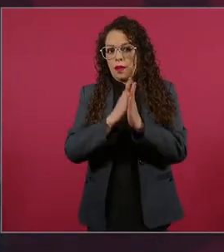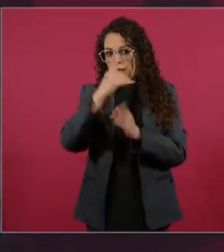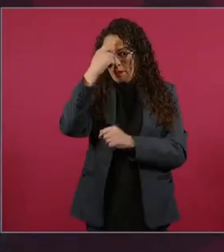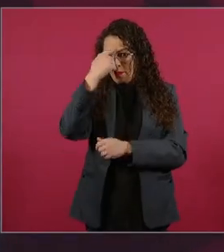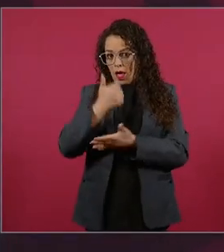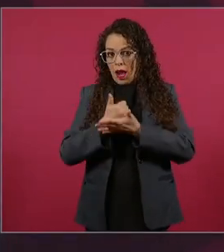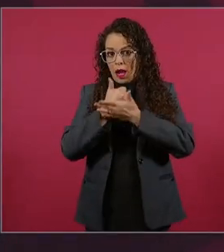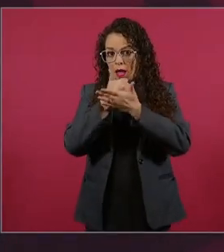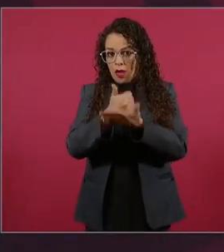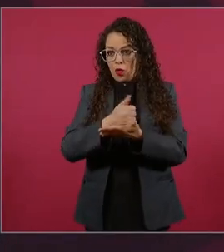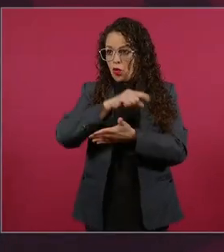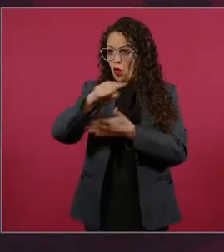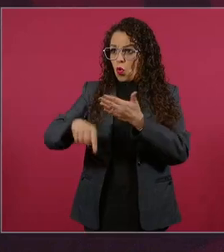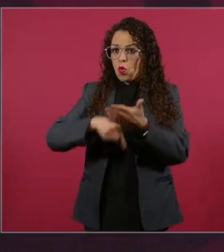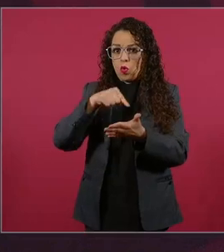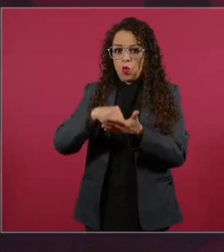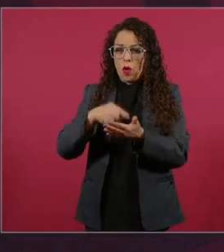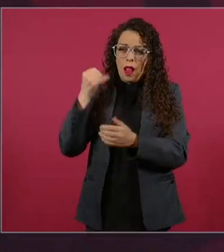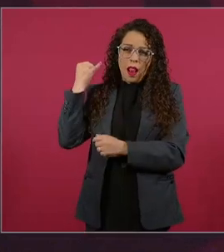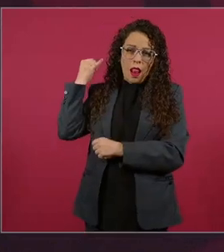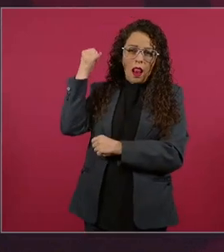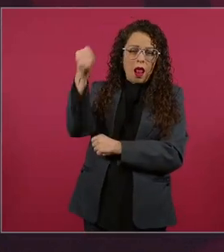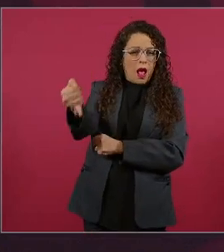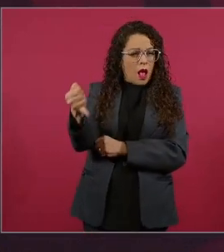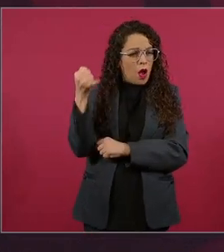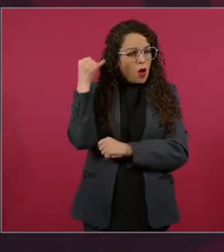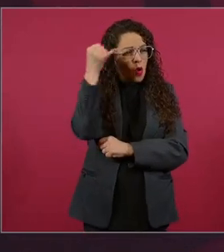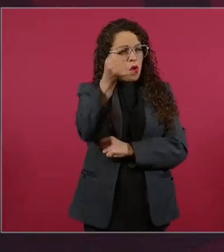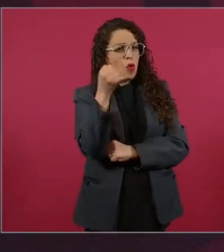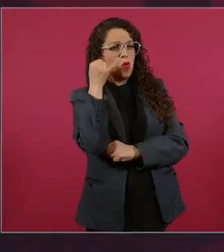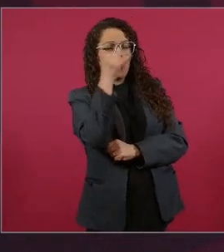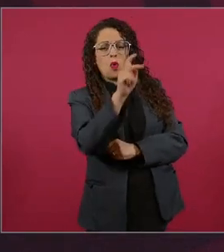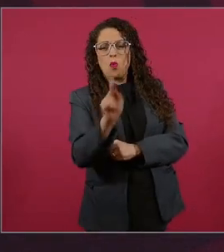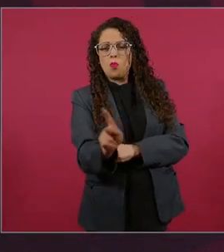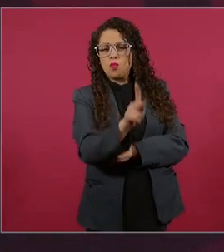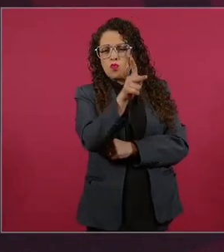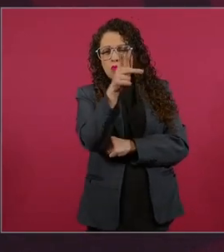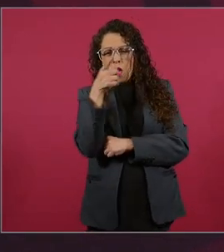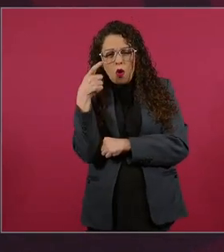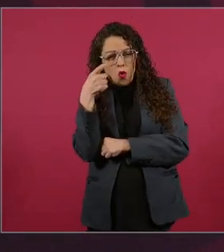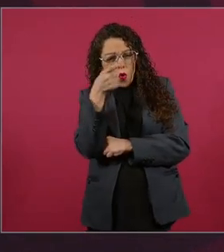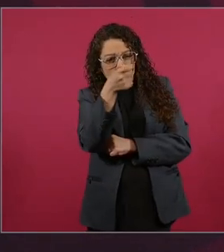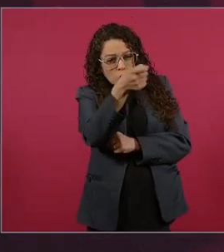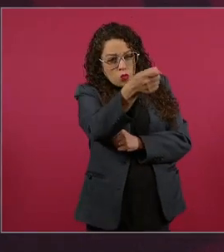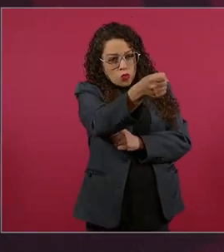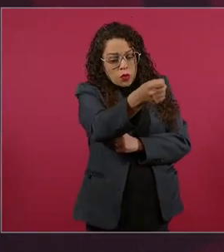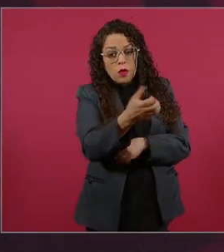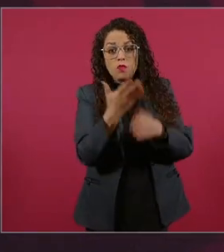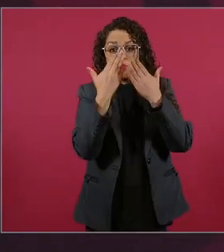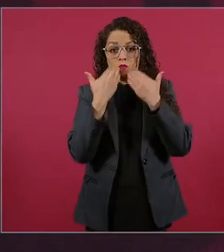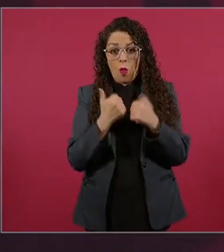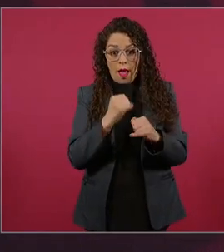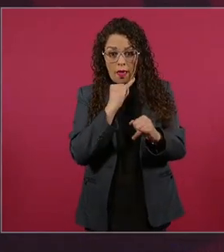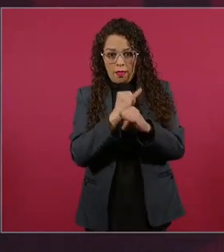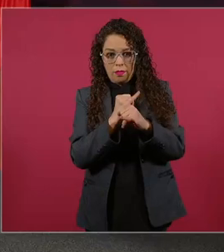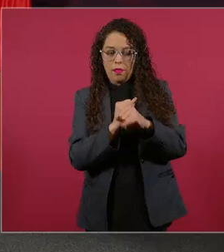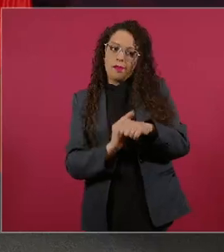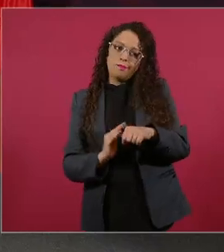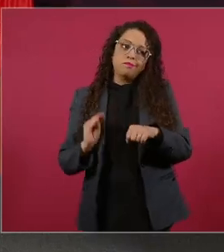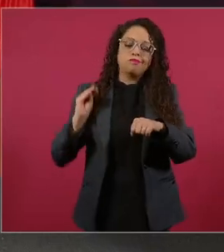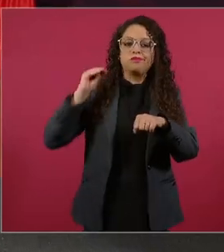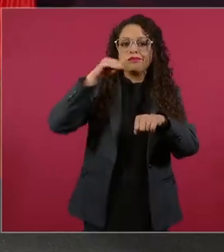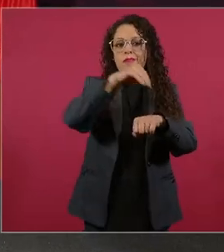hasta los pueblos más apartados de México. Estamos